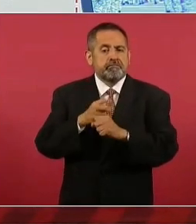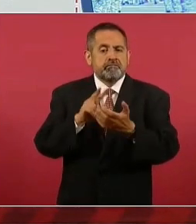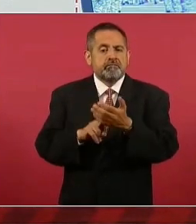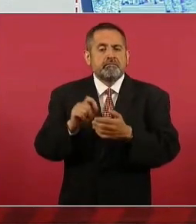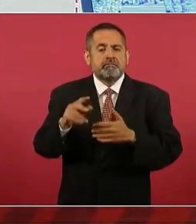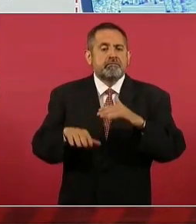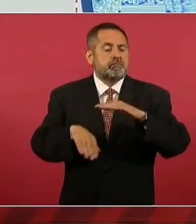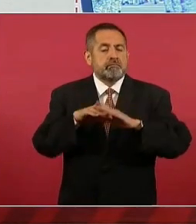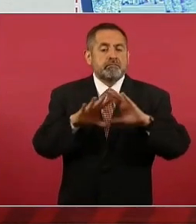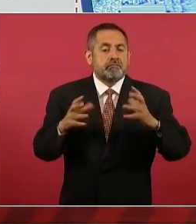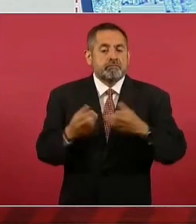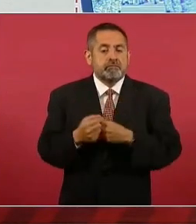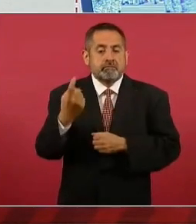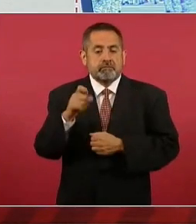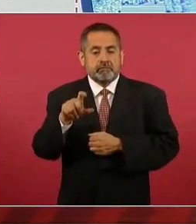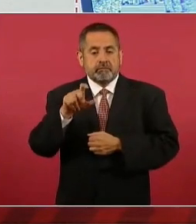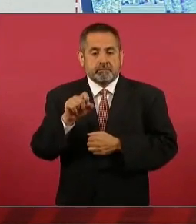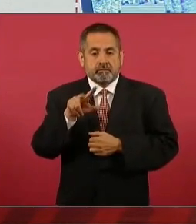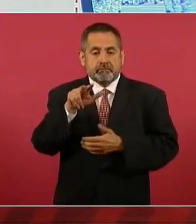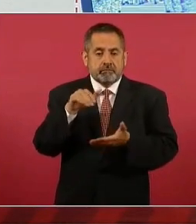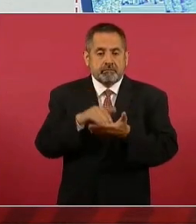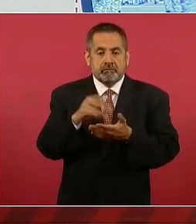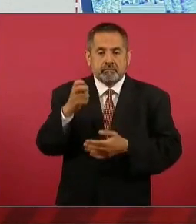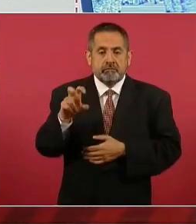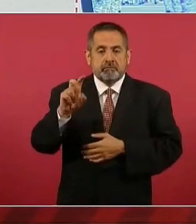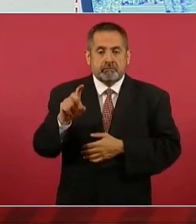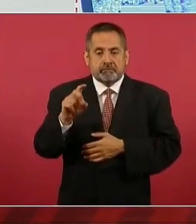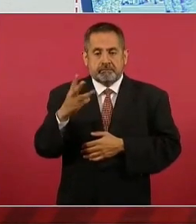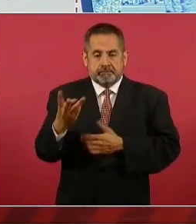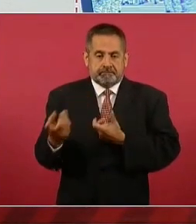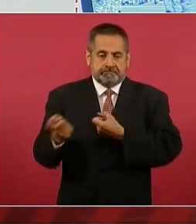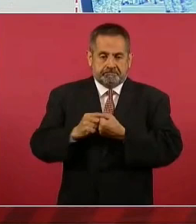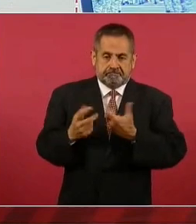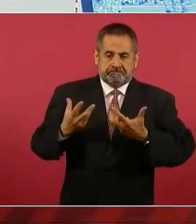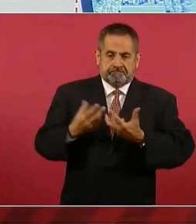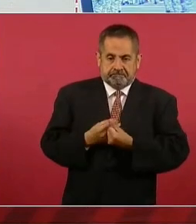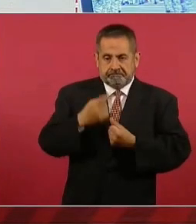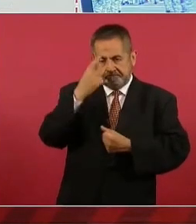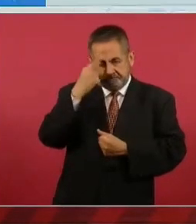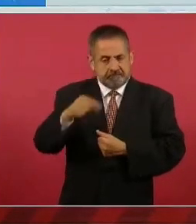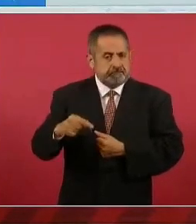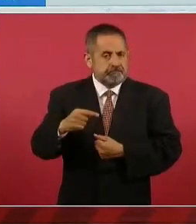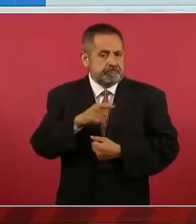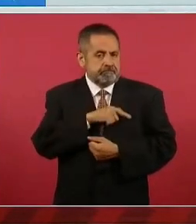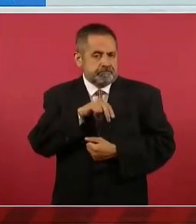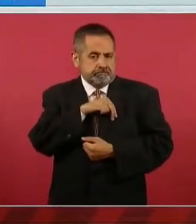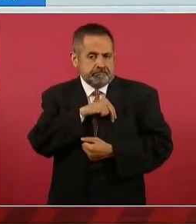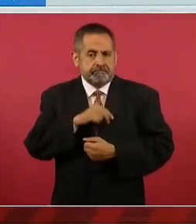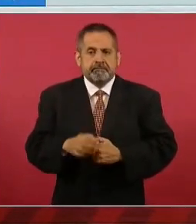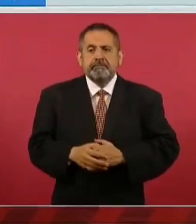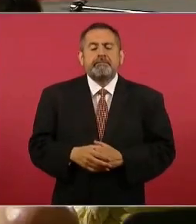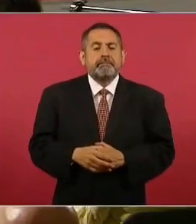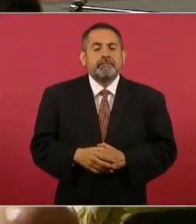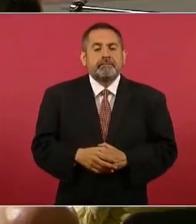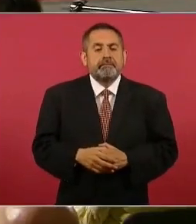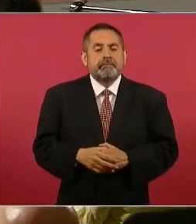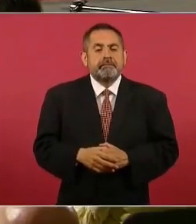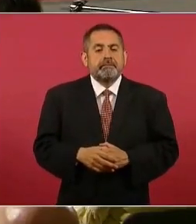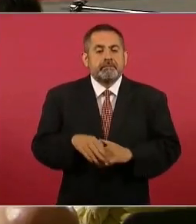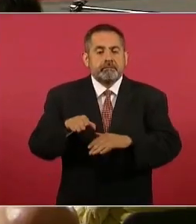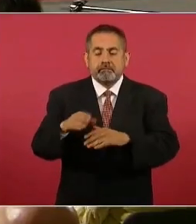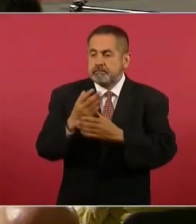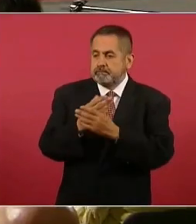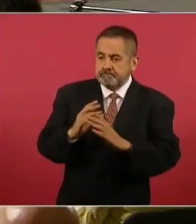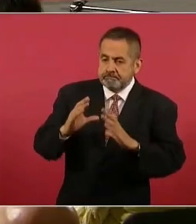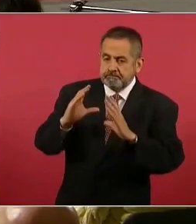128 mil 233 elementos en la guardia nacional adelante en cuanto a capacitación